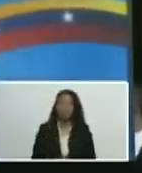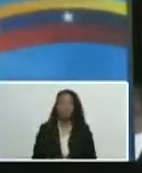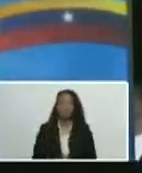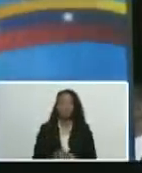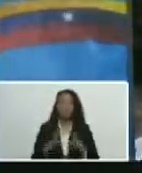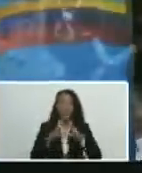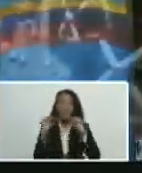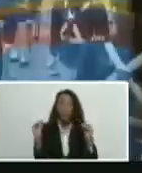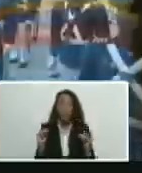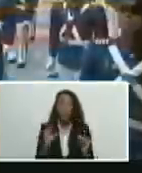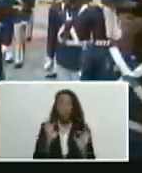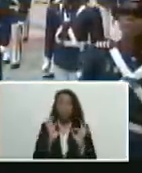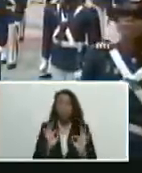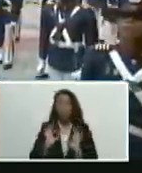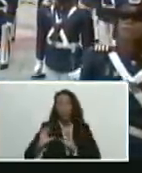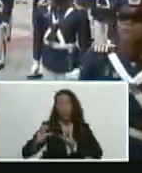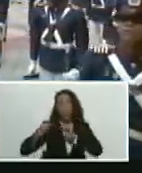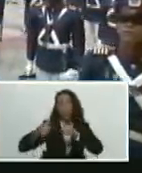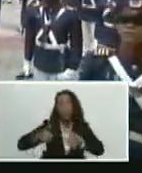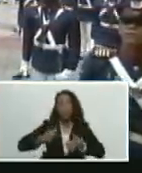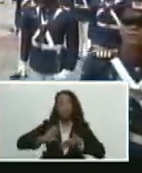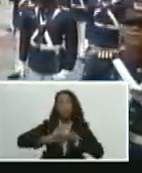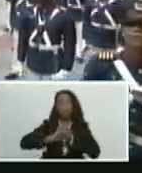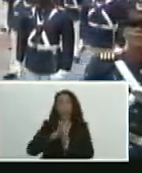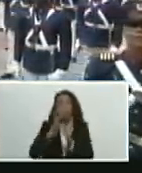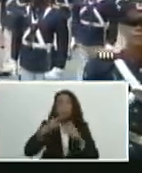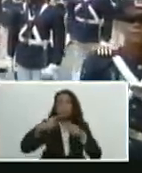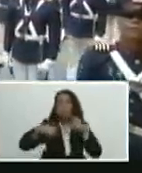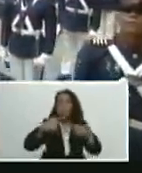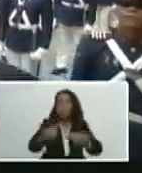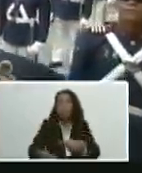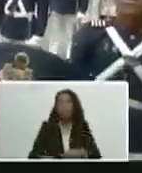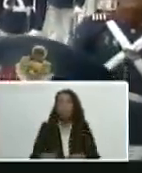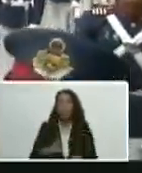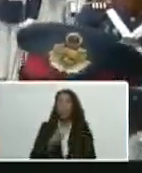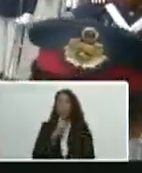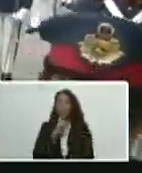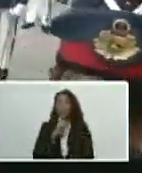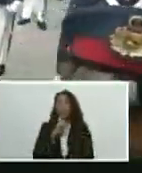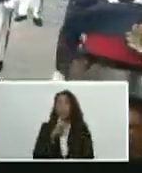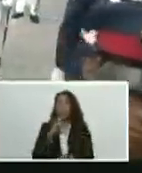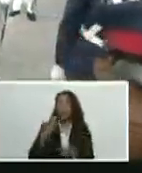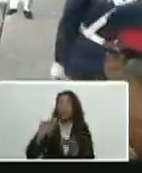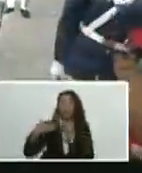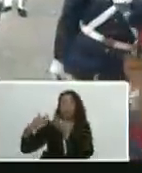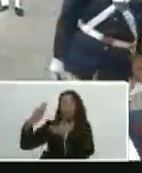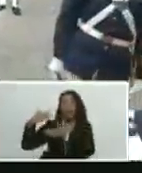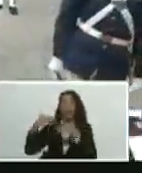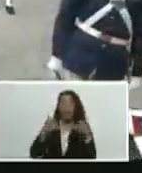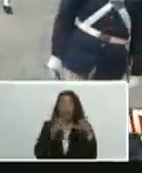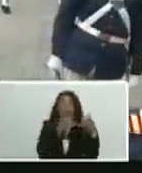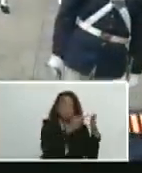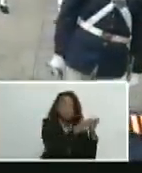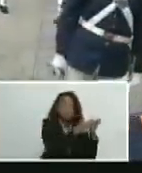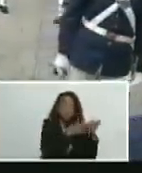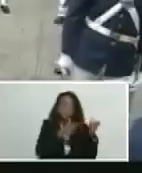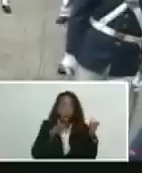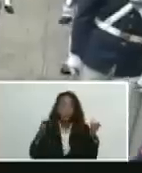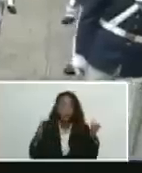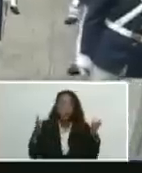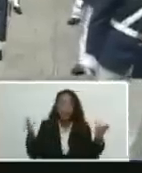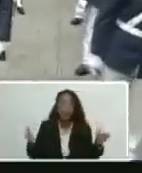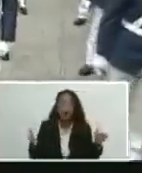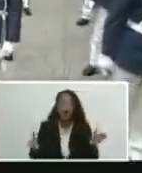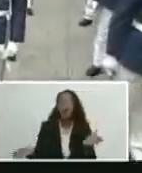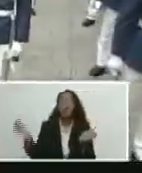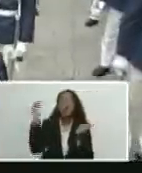Todo periplo tiene un comienzo y un fin. Los hechos acaecidos en su línea temporal determinan y